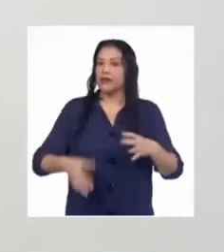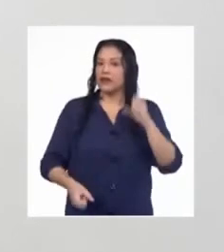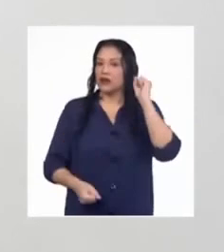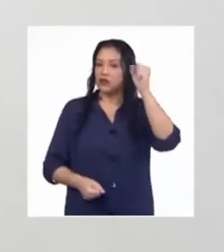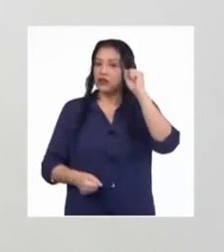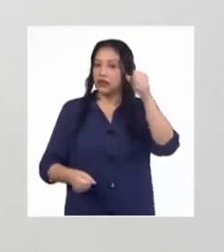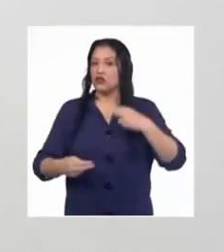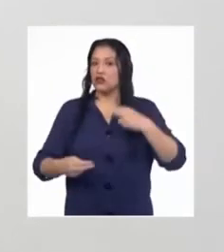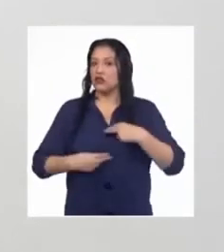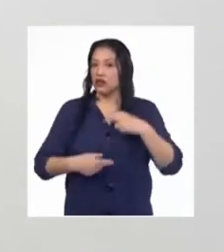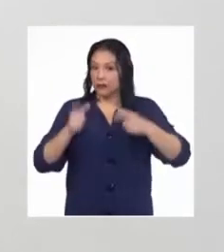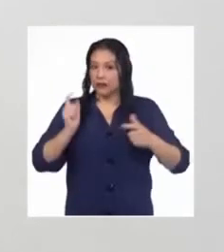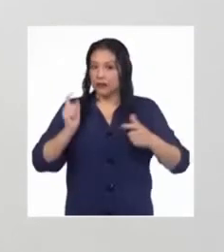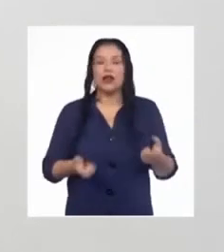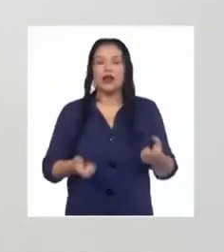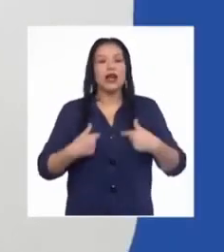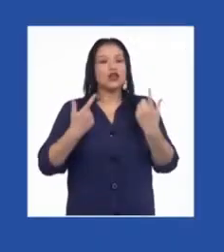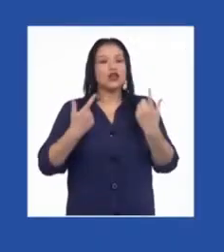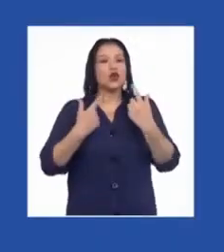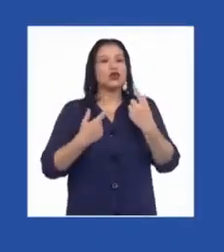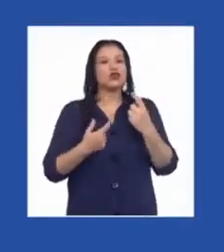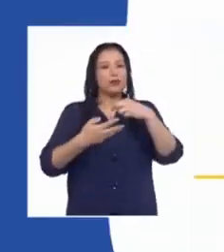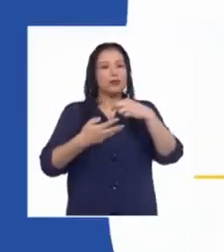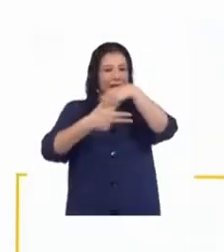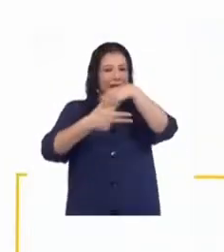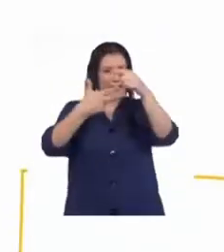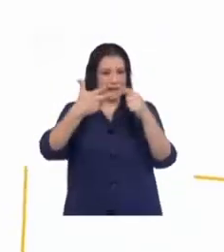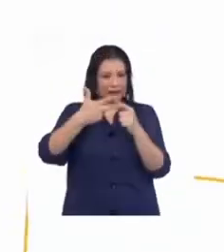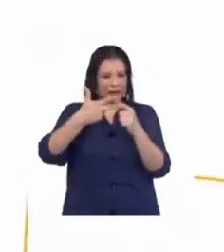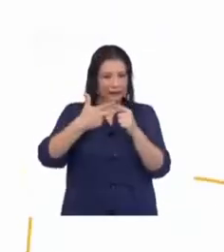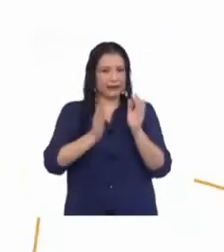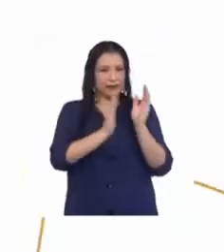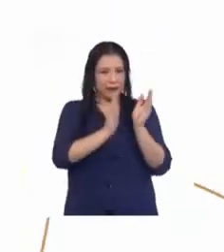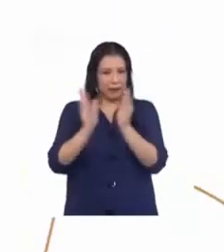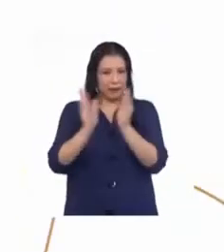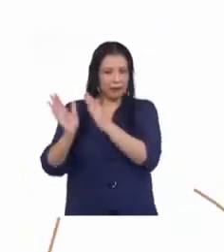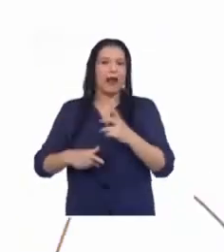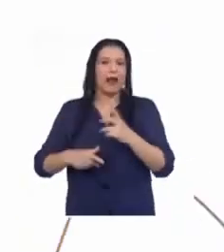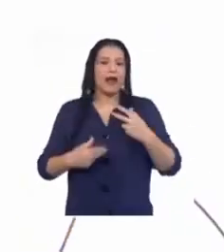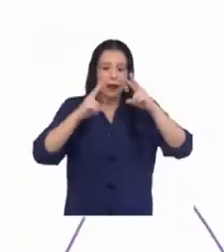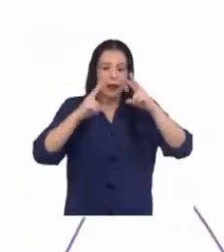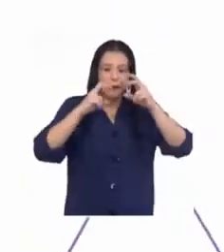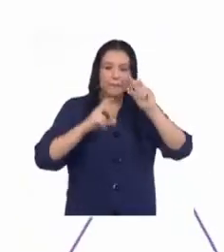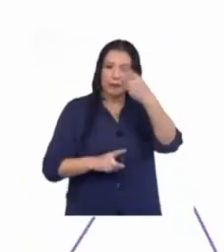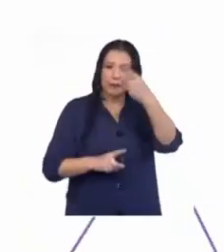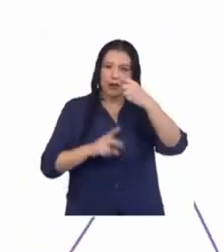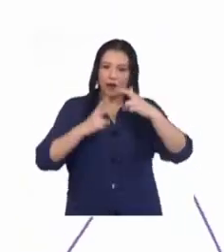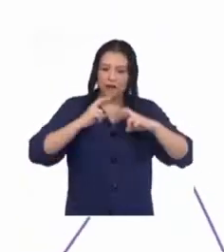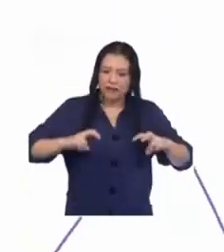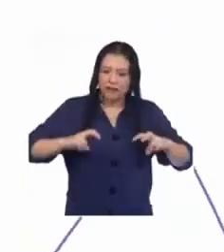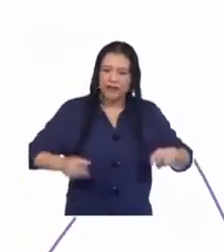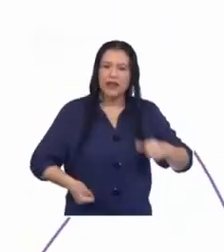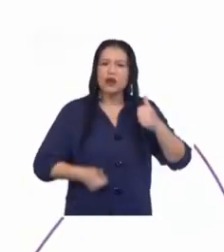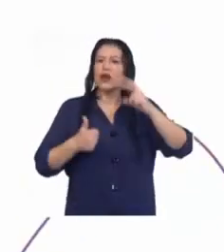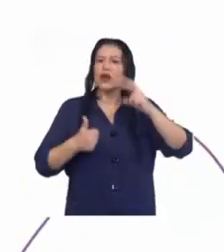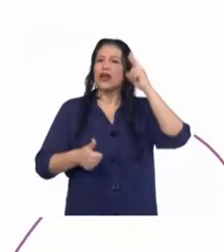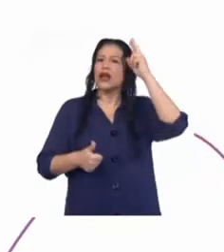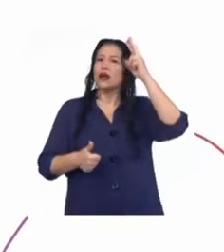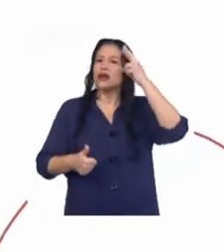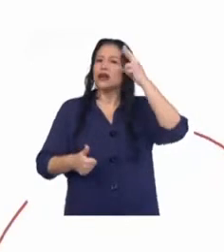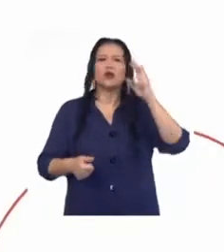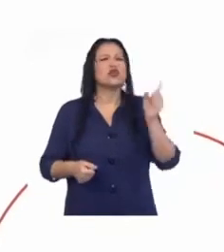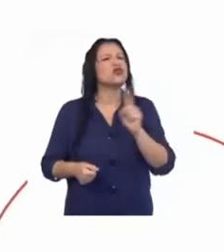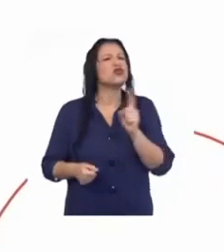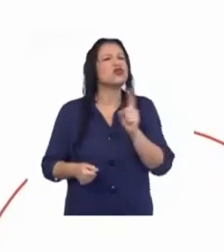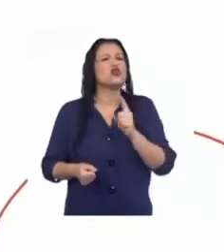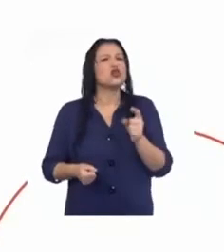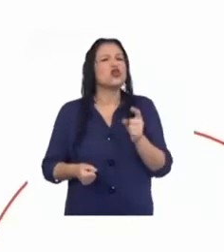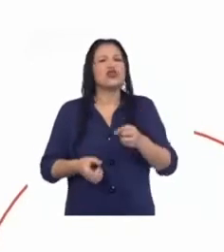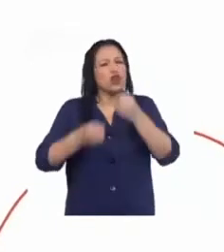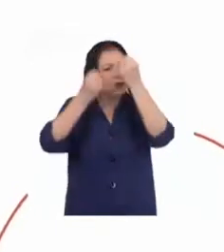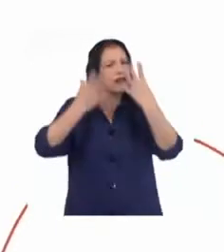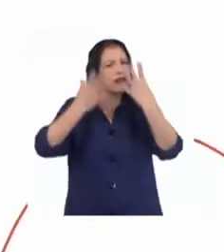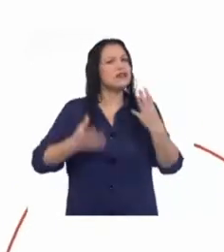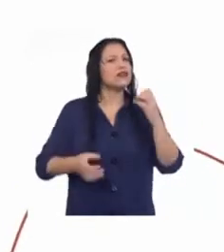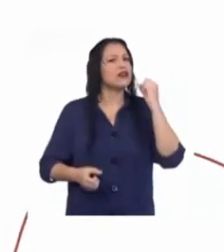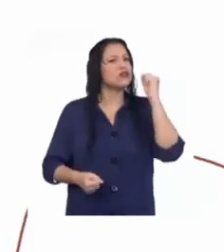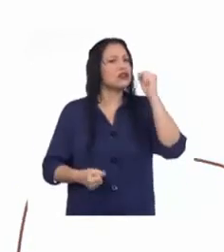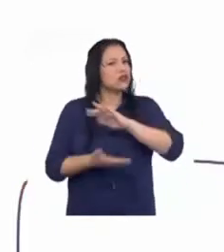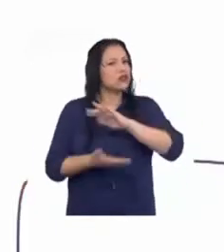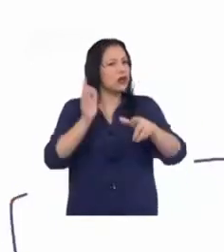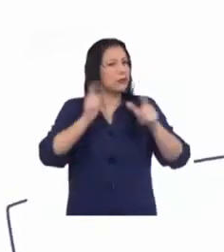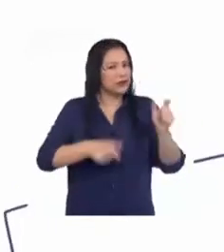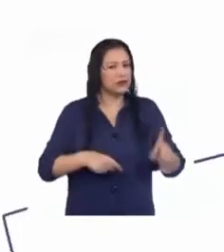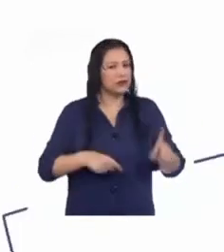personas lo dividí en 3 grandes campos. 1. Investigar profundamente las razones por las cuales no se cumplen los derechos para todos.